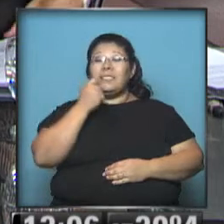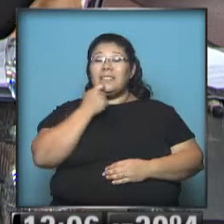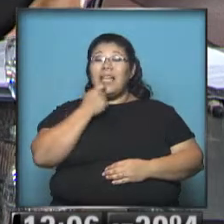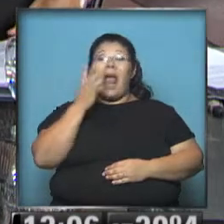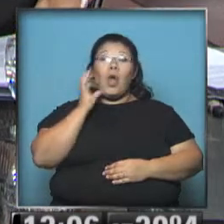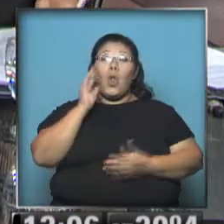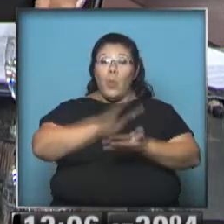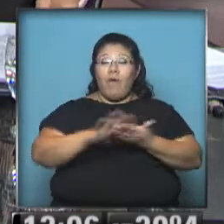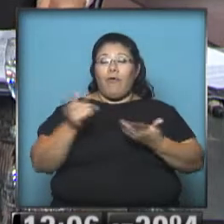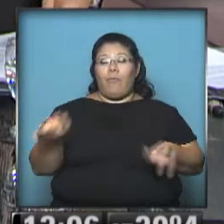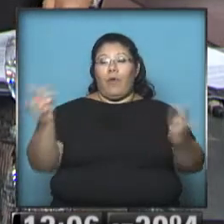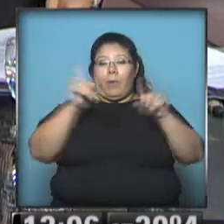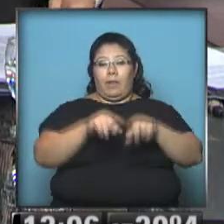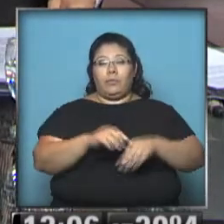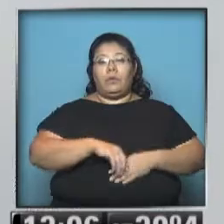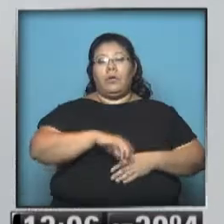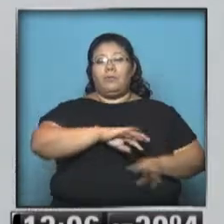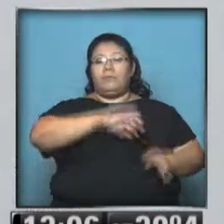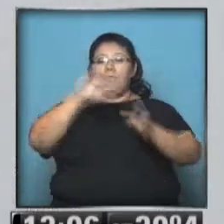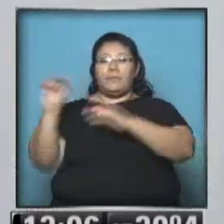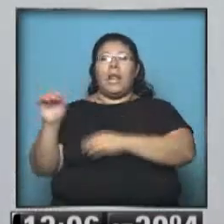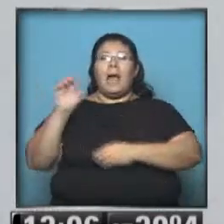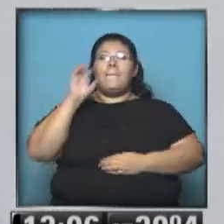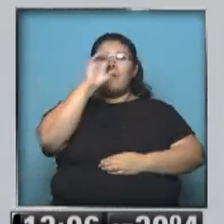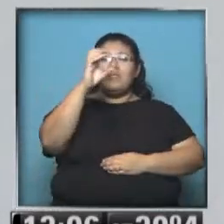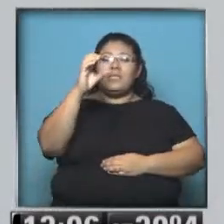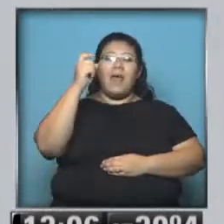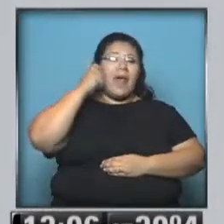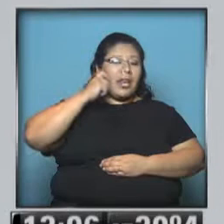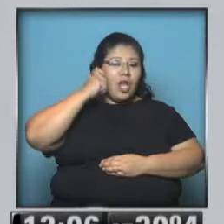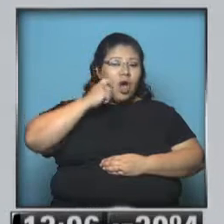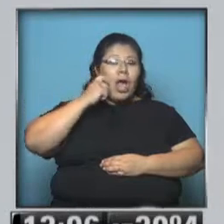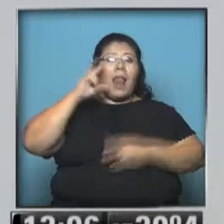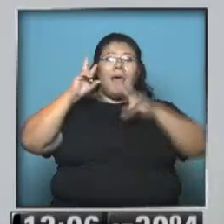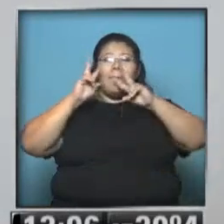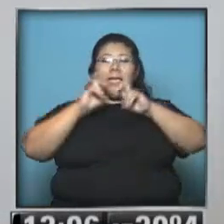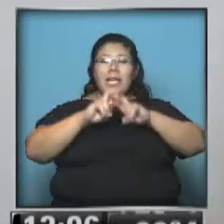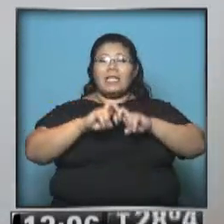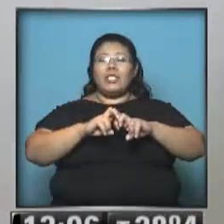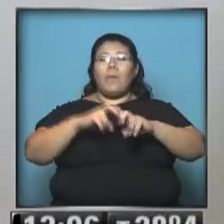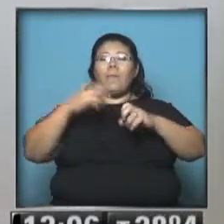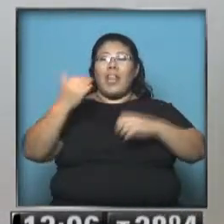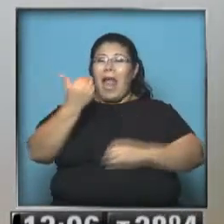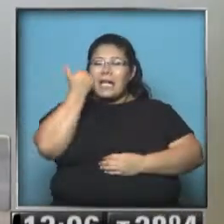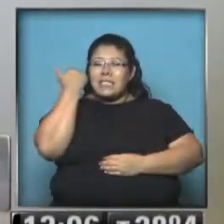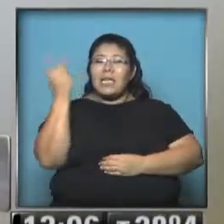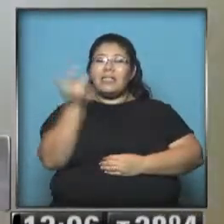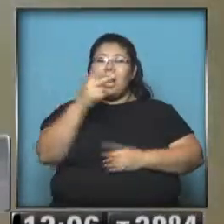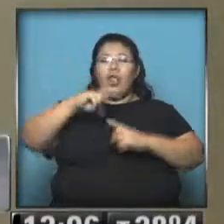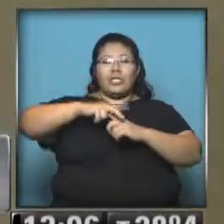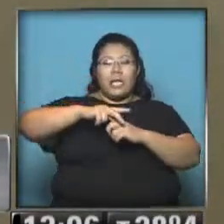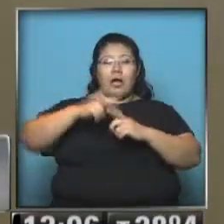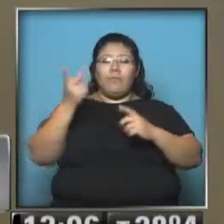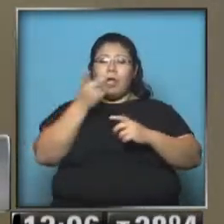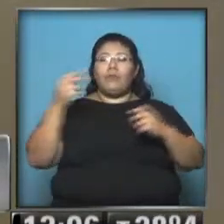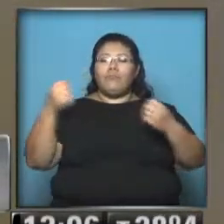Nos vamos ahora con la información a la provincia de La Rioja, donde continúa la investigación por el choque que allí estamos viendo de estos dos helicópteros